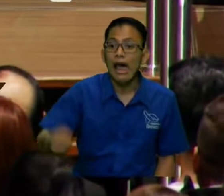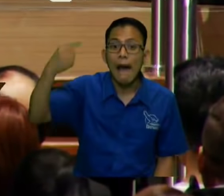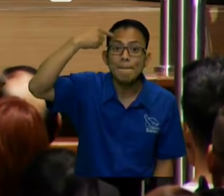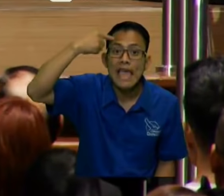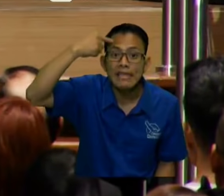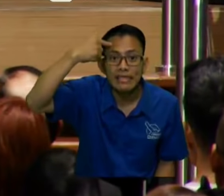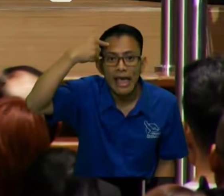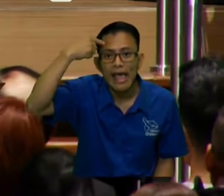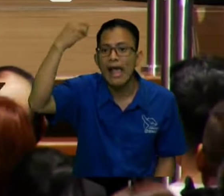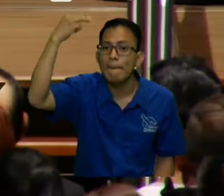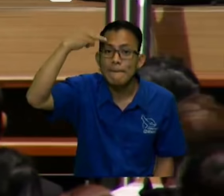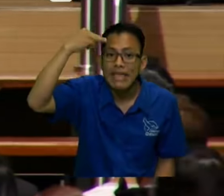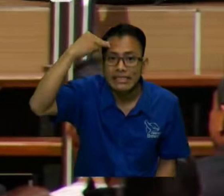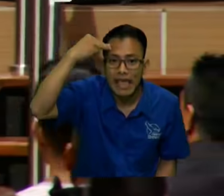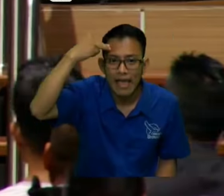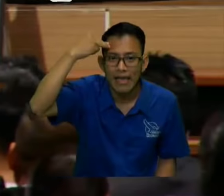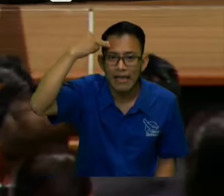Mente.